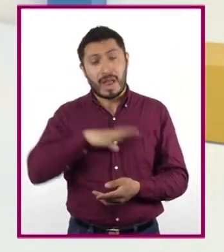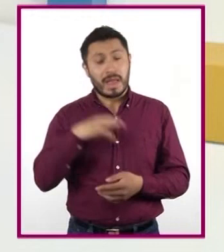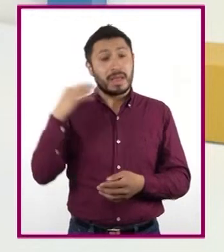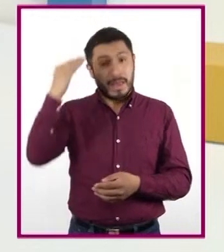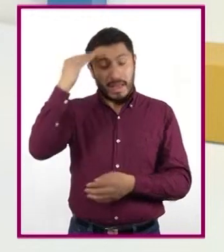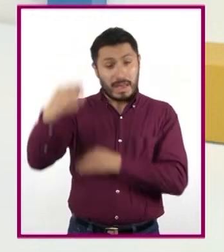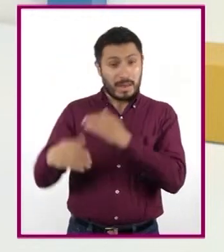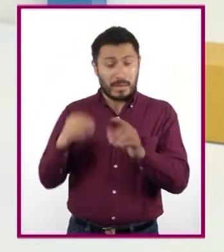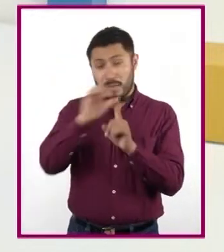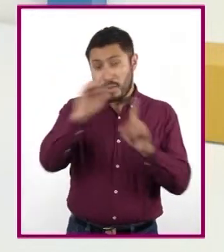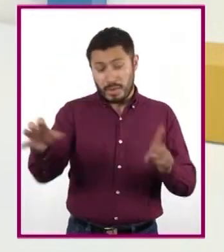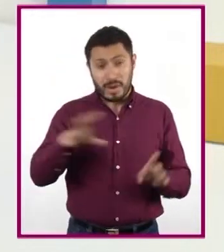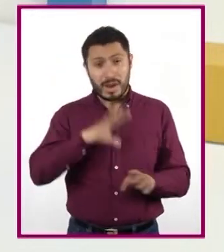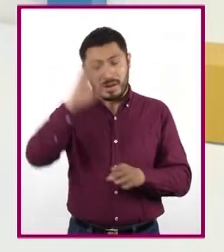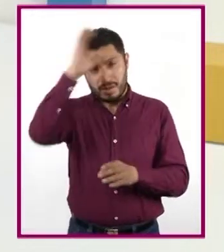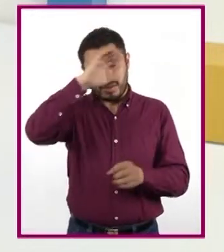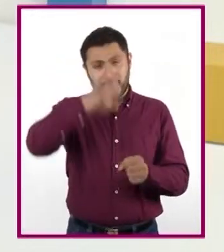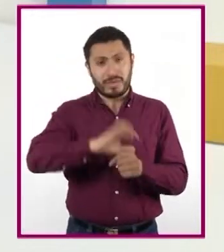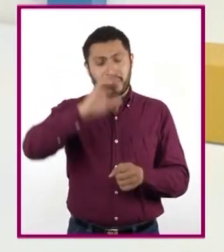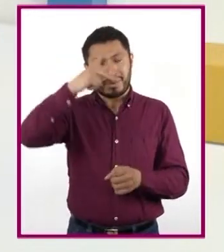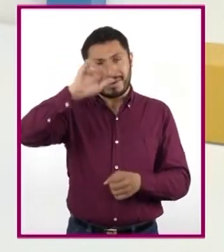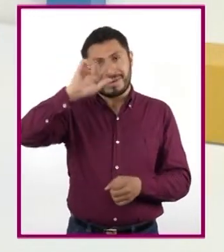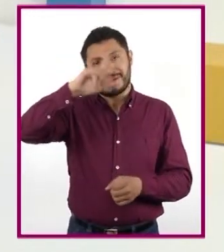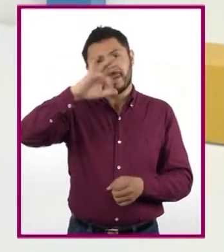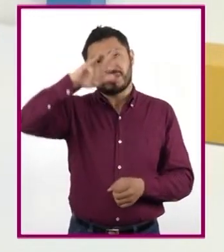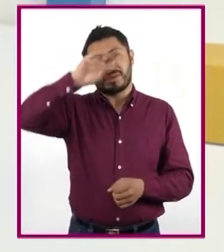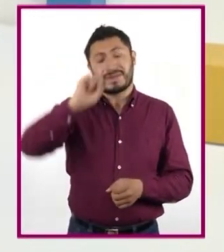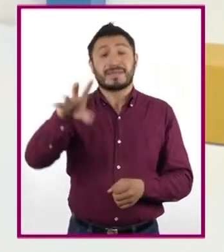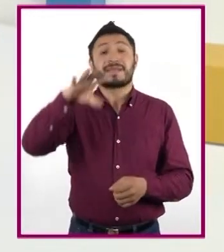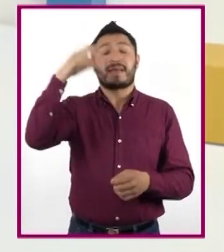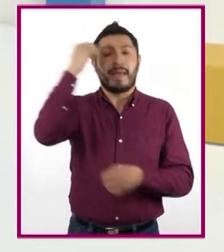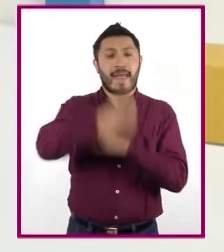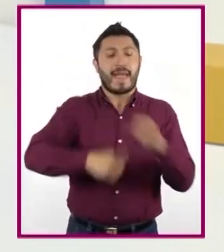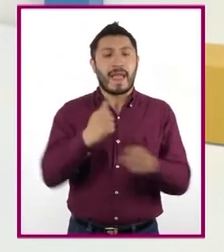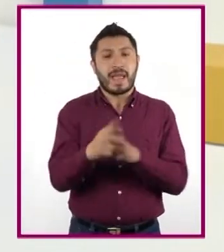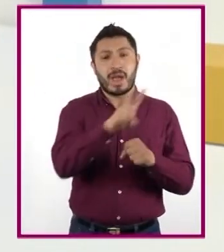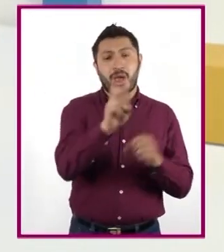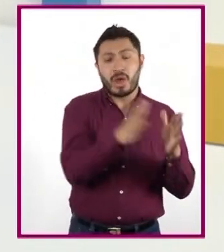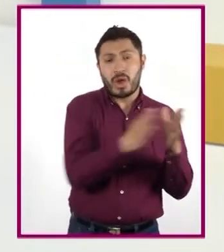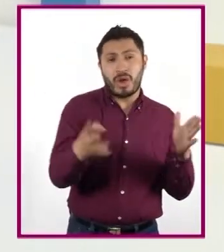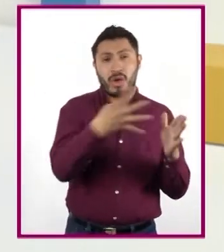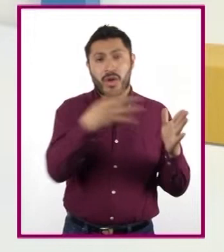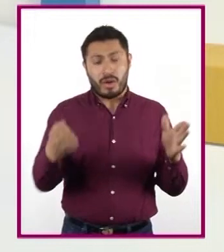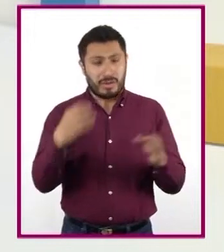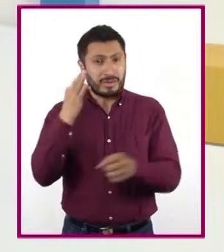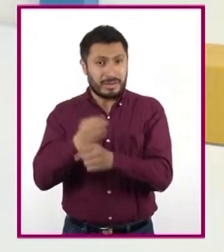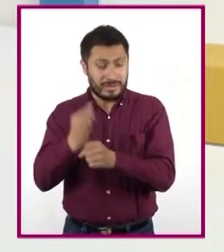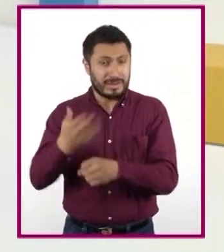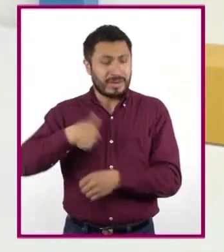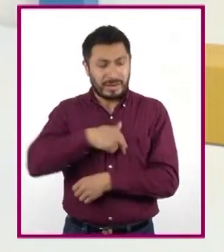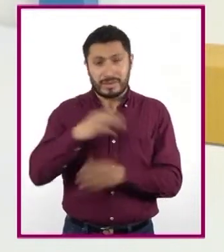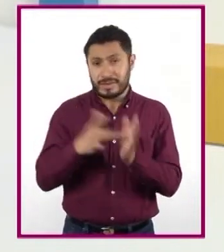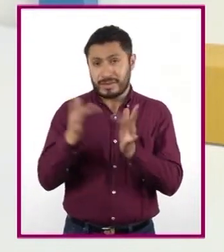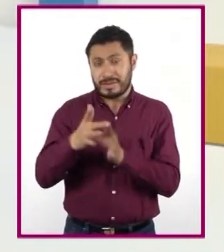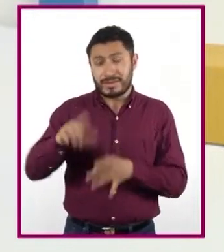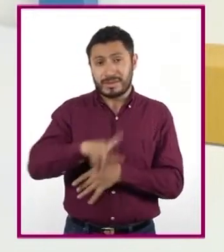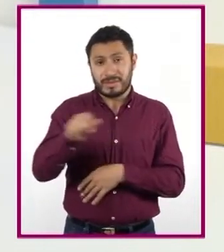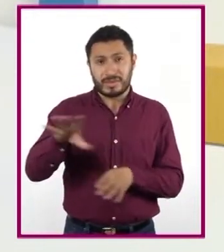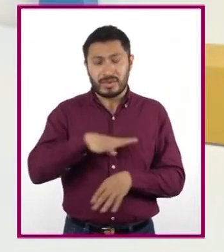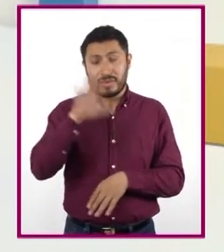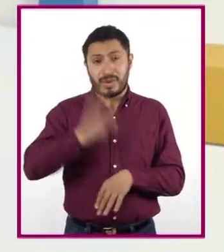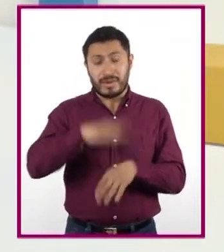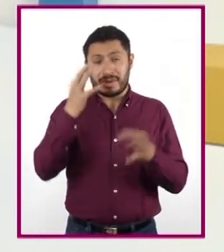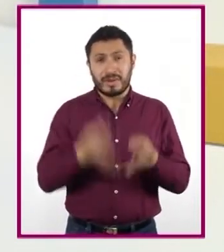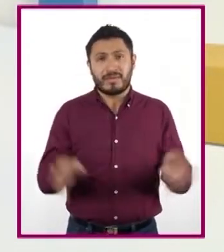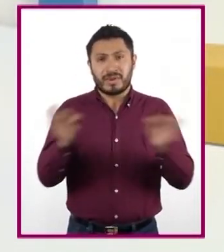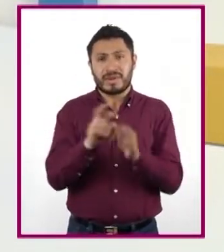Cronológicamente, la cultura chalchihuites abarcó del año 200 al 900 de nuestra era, teniendo su máximo apogeo entre